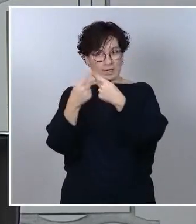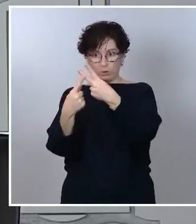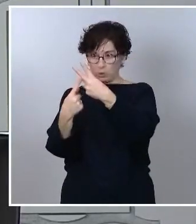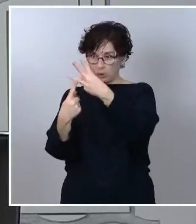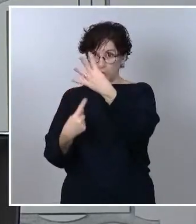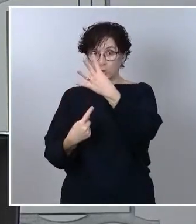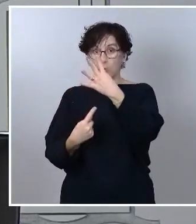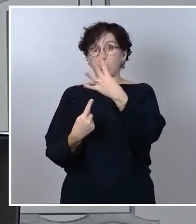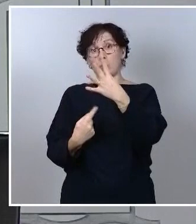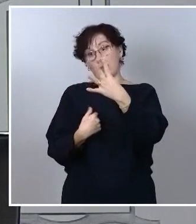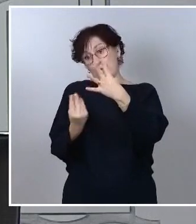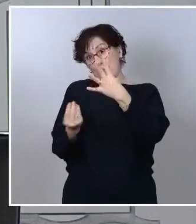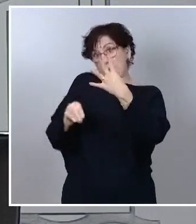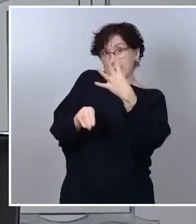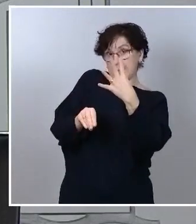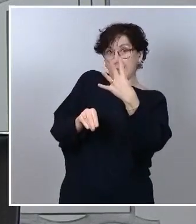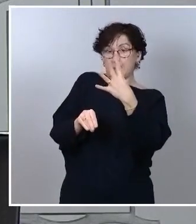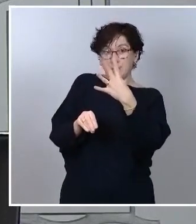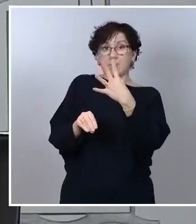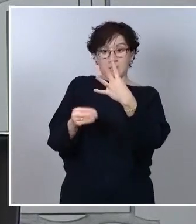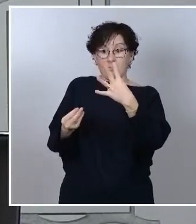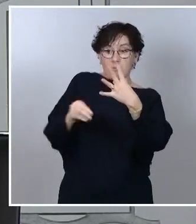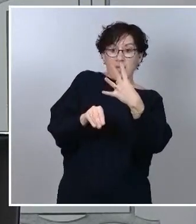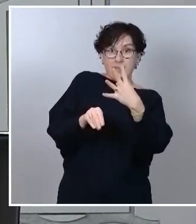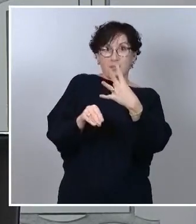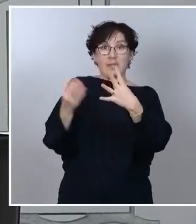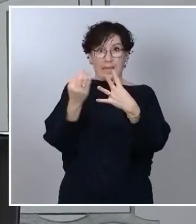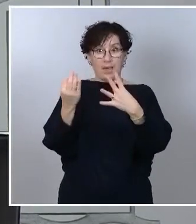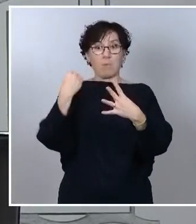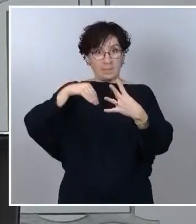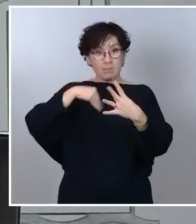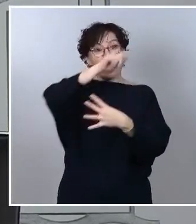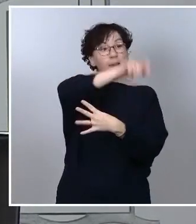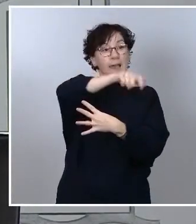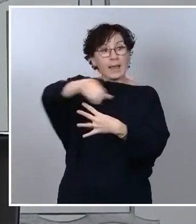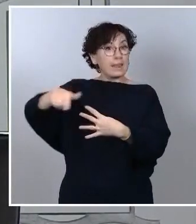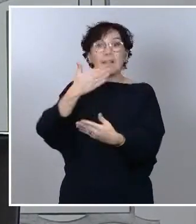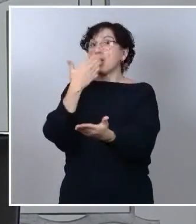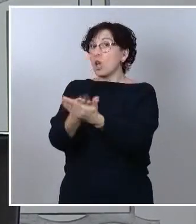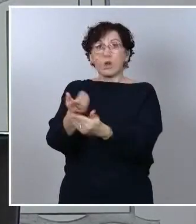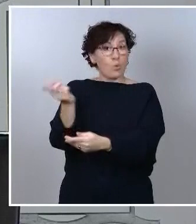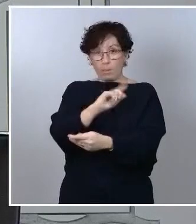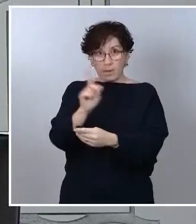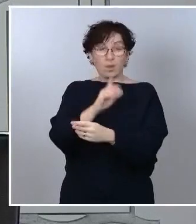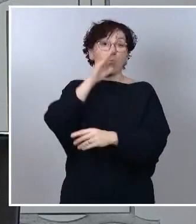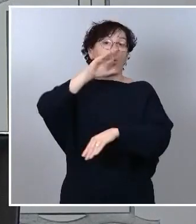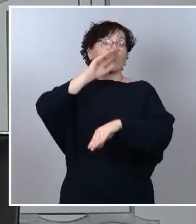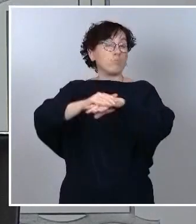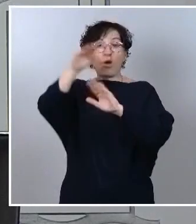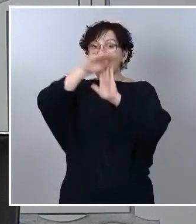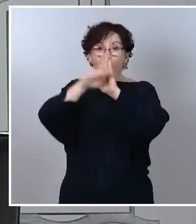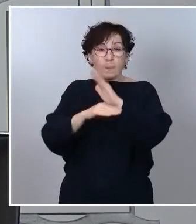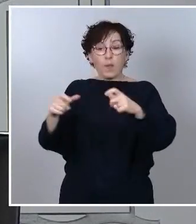dando la posibilidad de que aquellos que no estén acogidos al bono puedan ser evaluados por los servicios sociales para